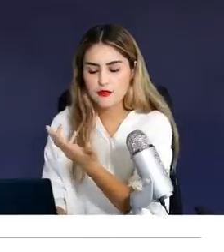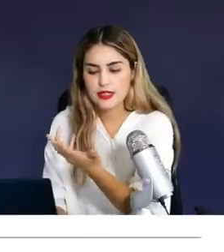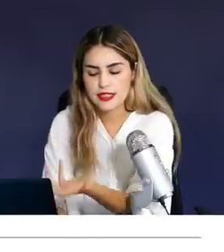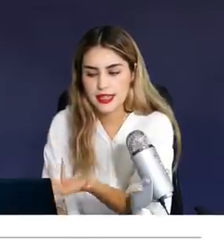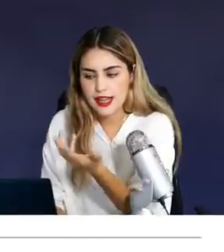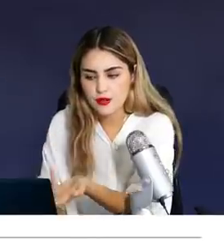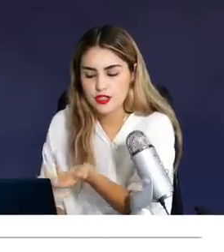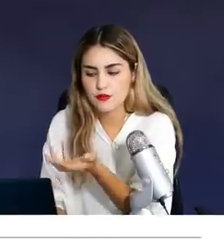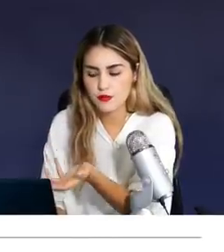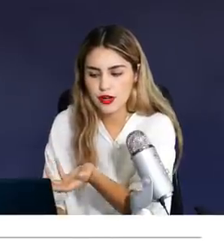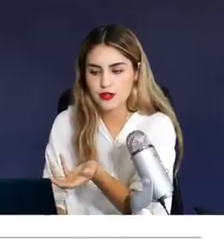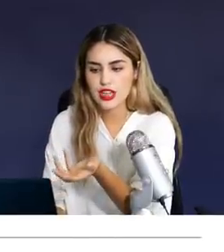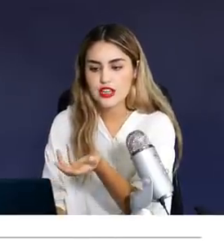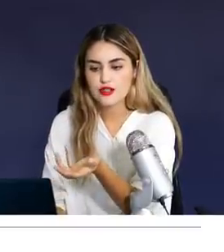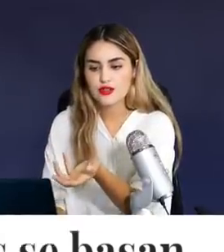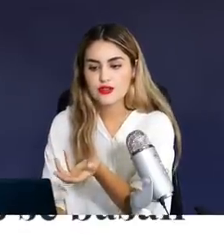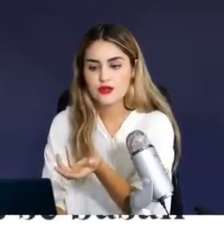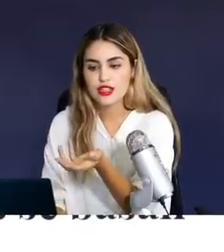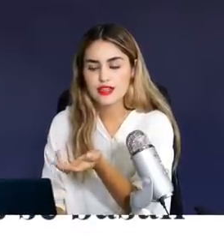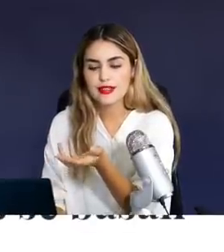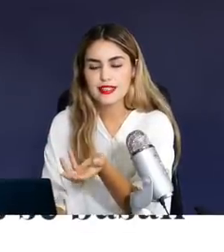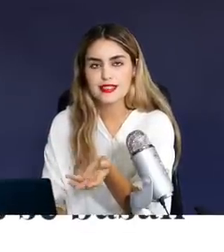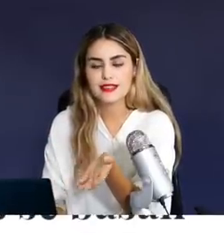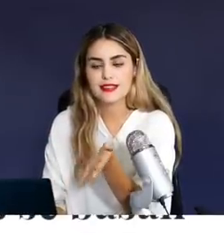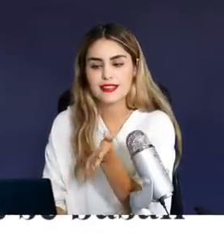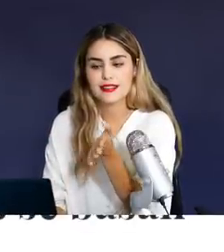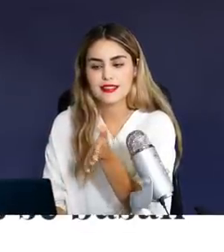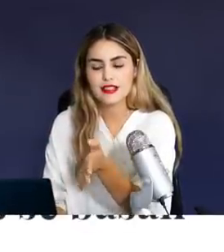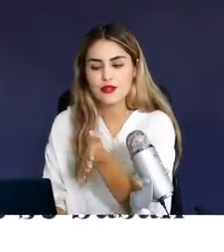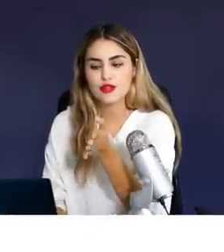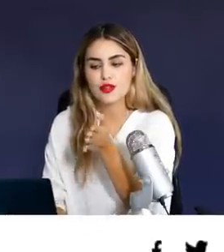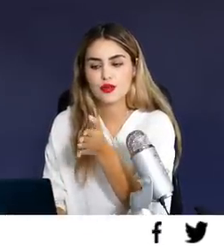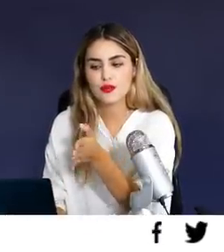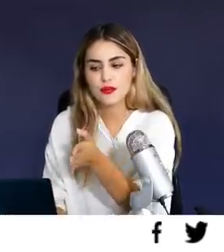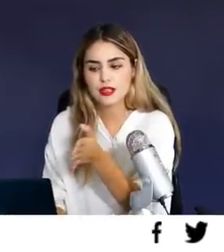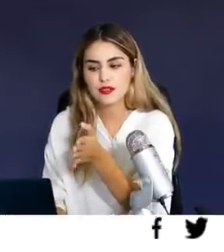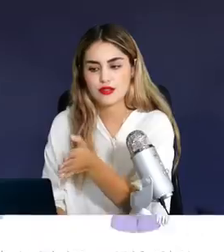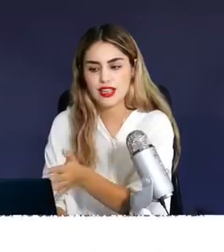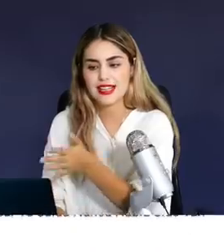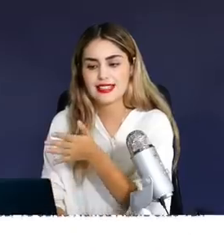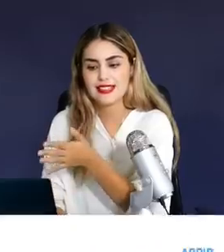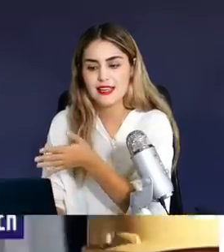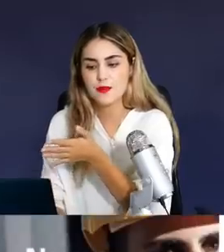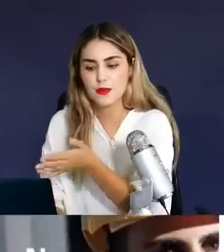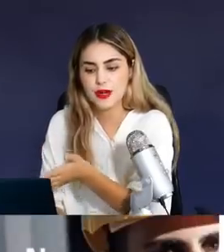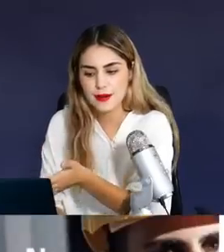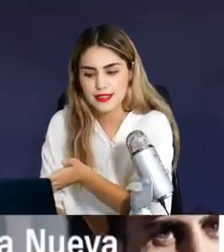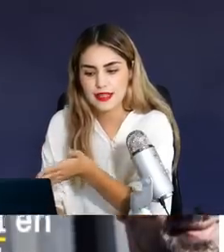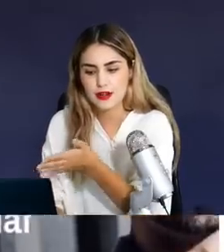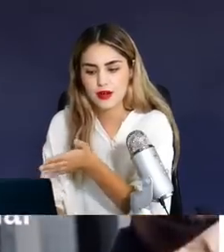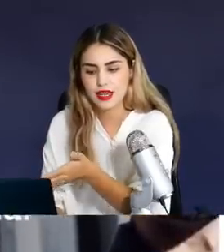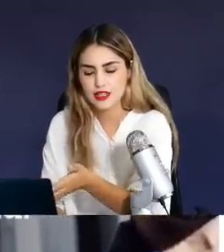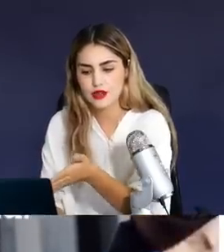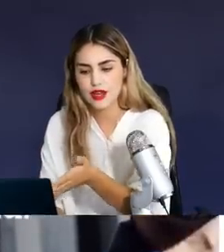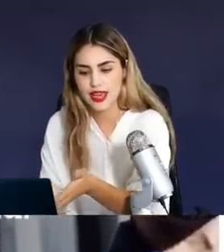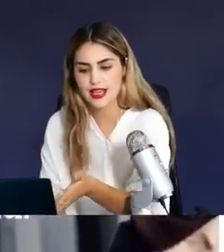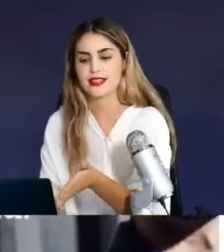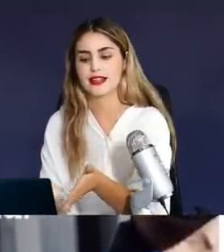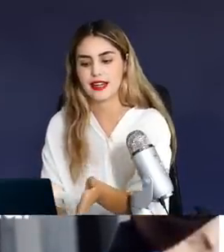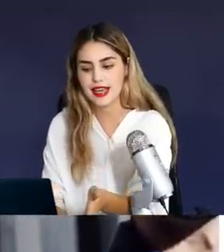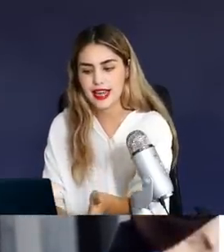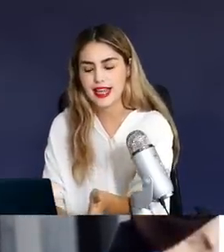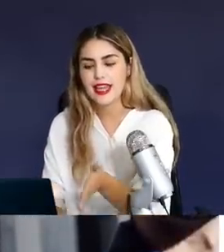siendo investigado Cienfuegos están basadas en 700 documentos, o sea, sí hay pruebas de que lo que hizo